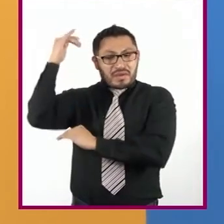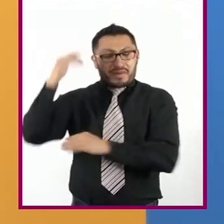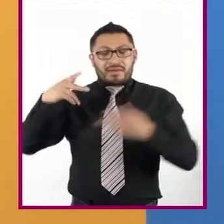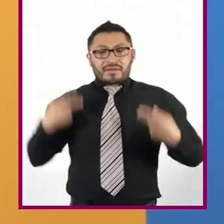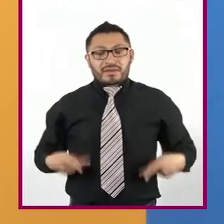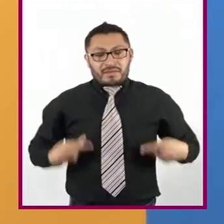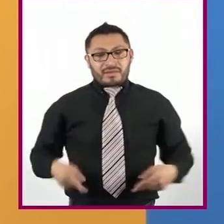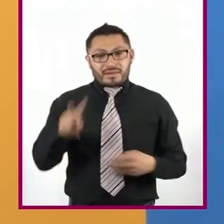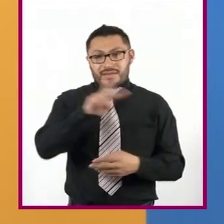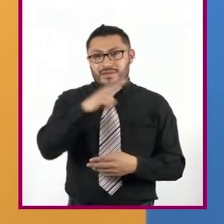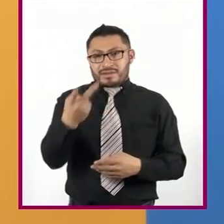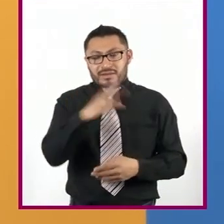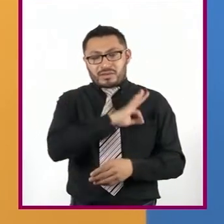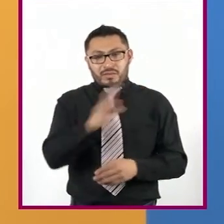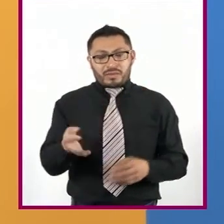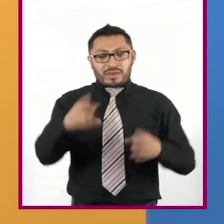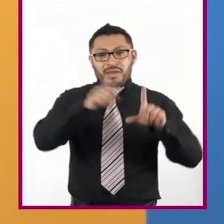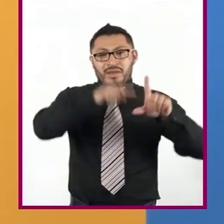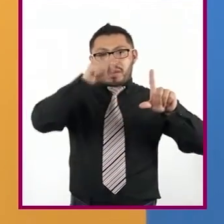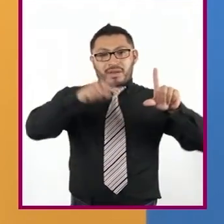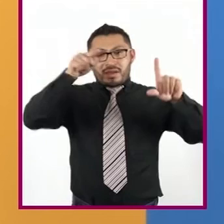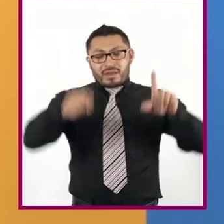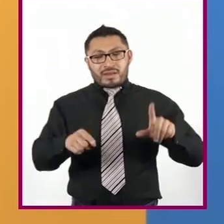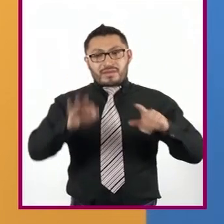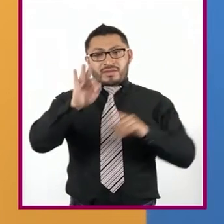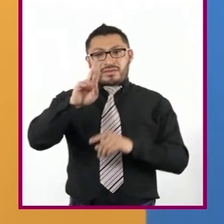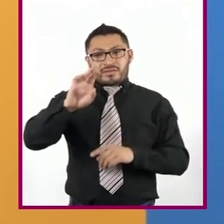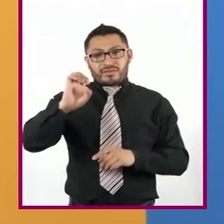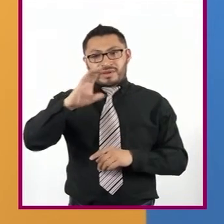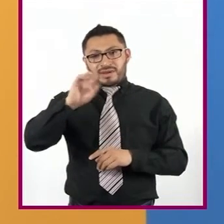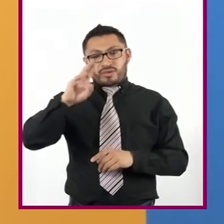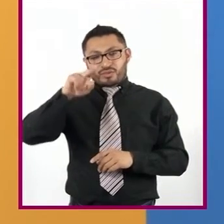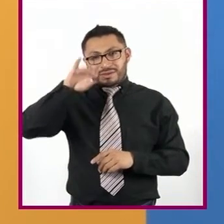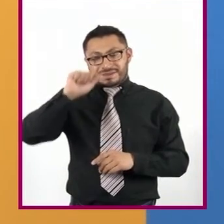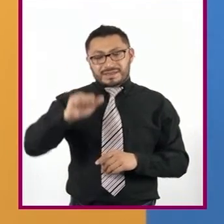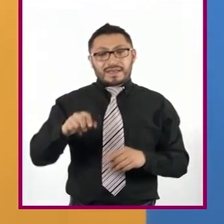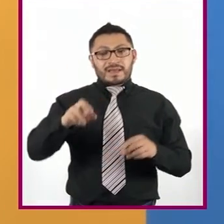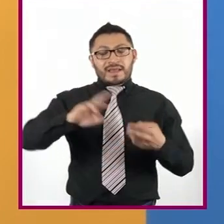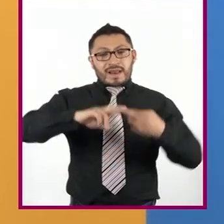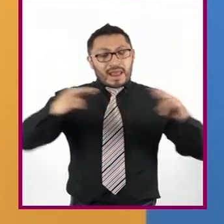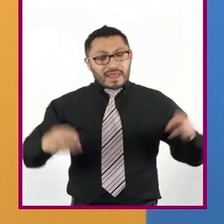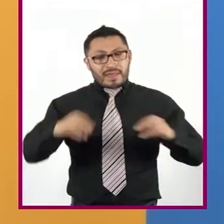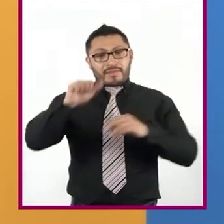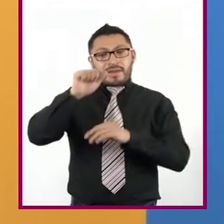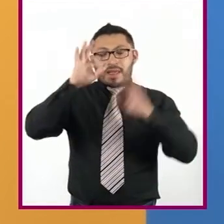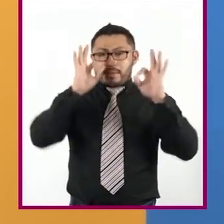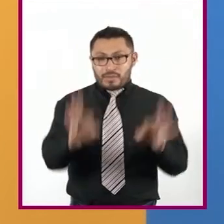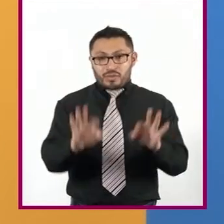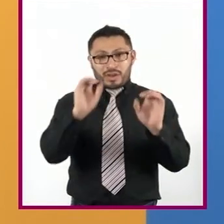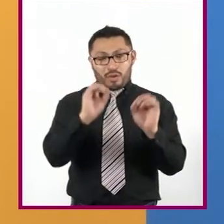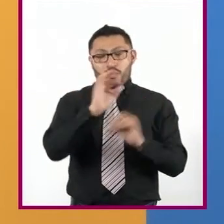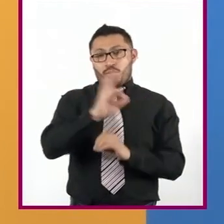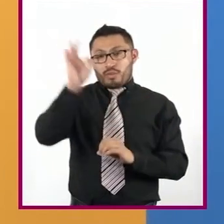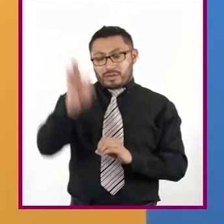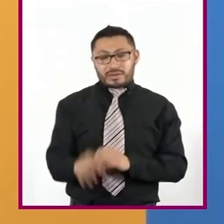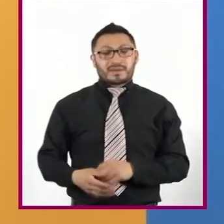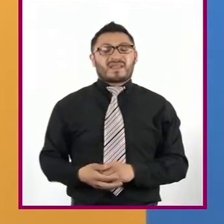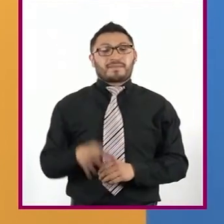organizar en tablas de frecuencia absoluta, relativa o porcentaje. Cuando el conjunto de datos